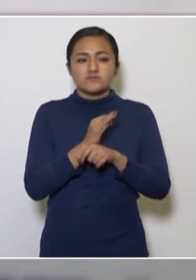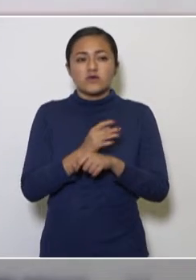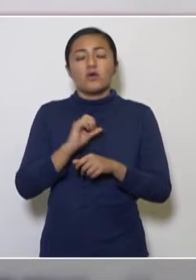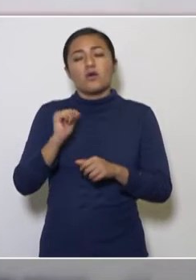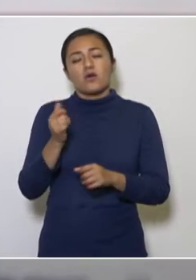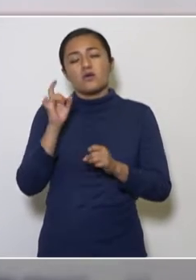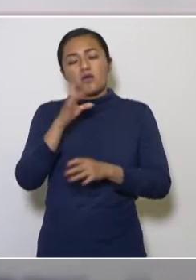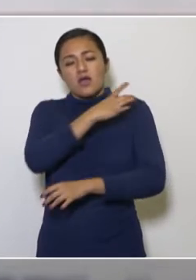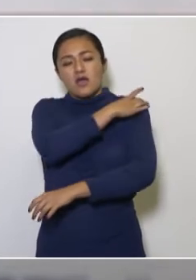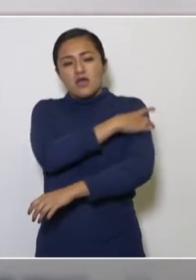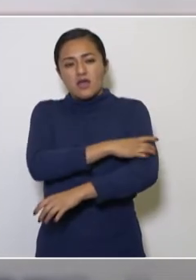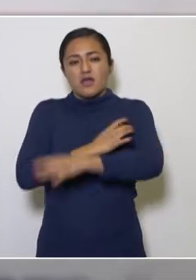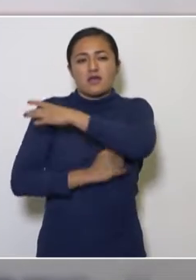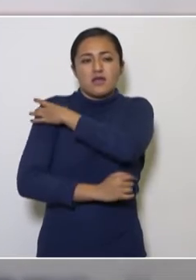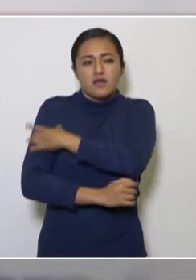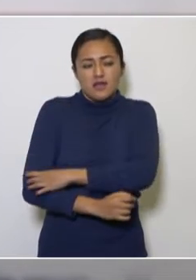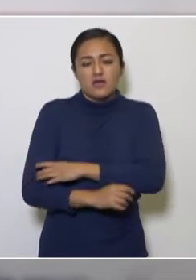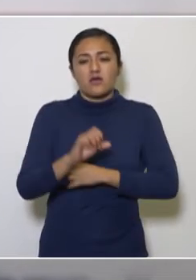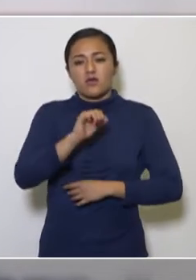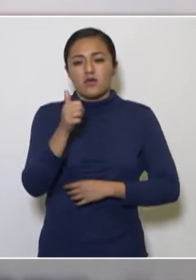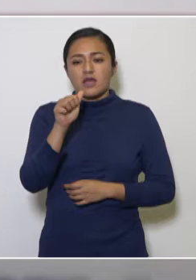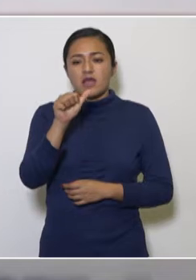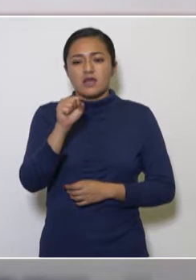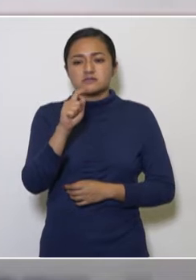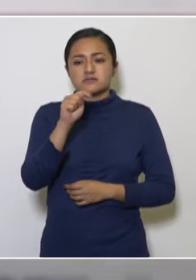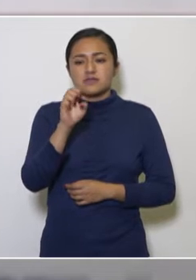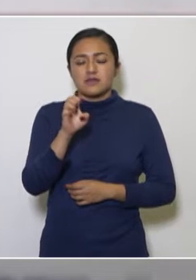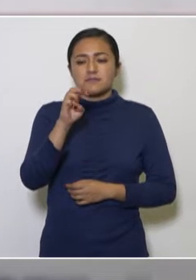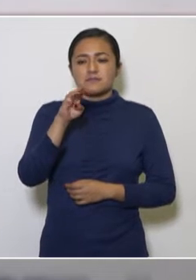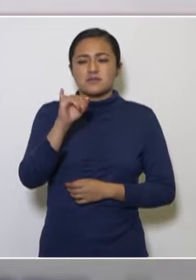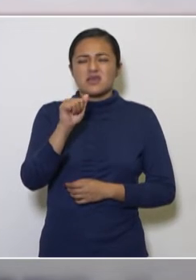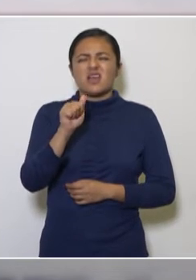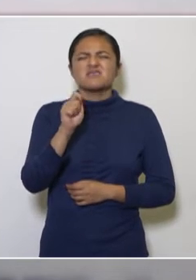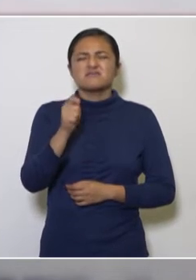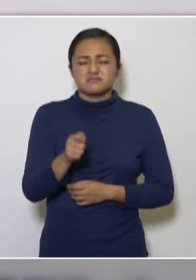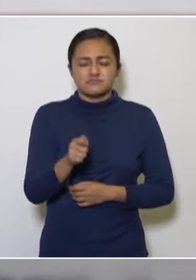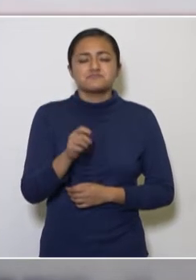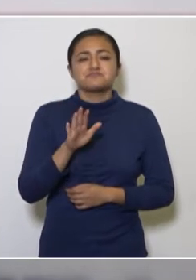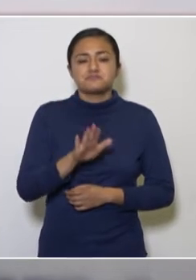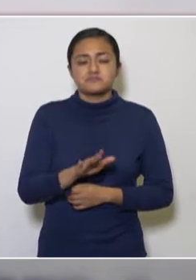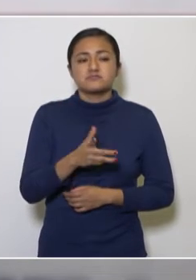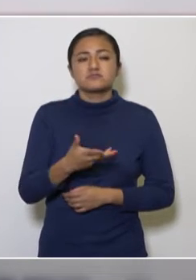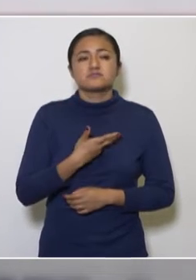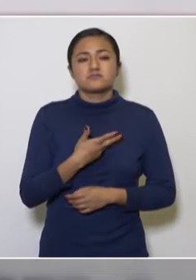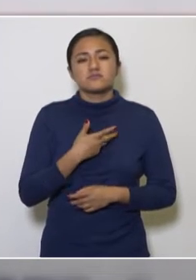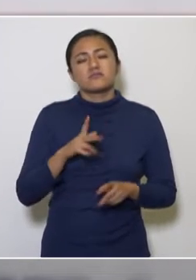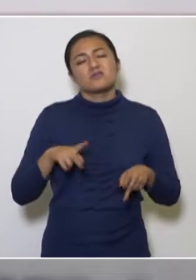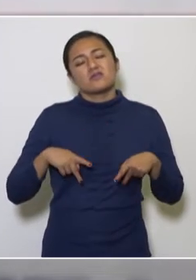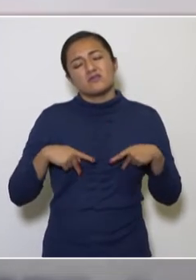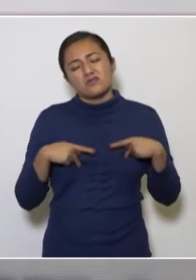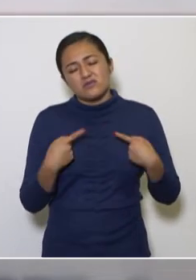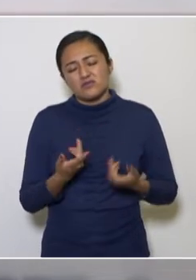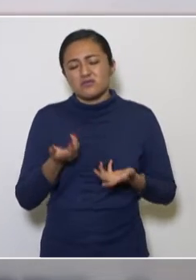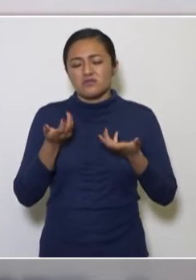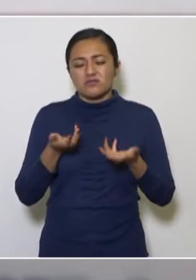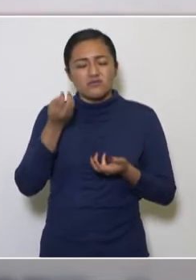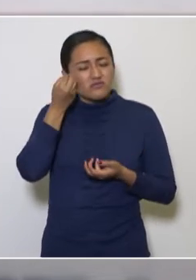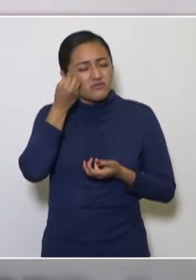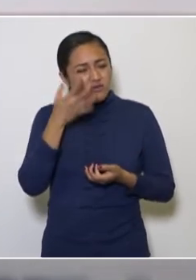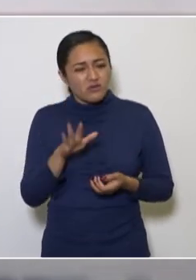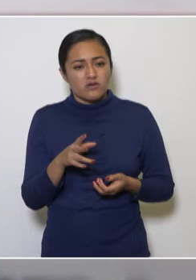músculos, y astenia. La astenia quiere decir que tengo pereza o flojera de hacer las